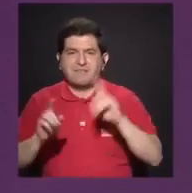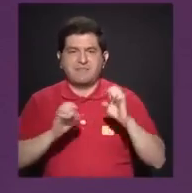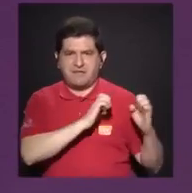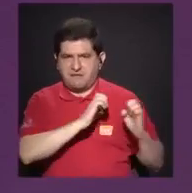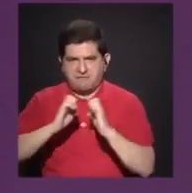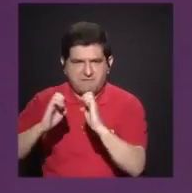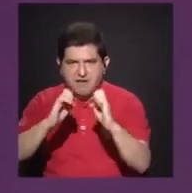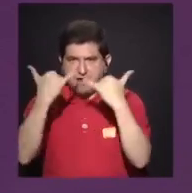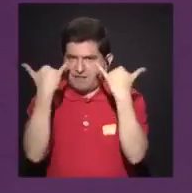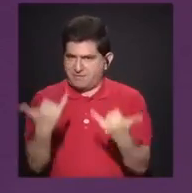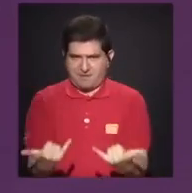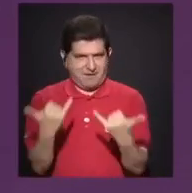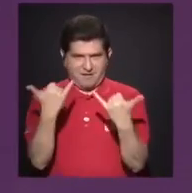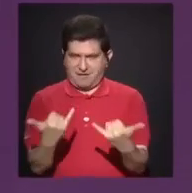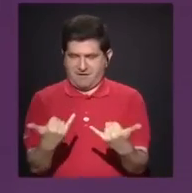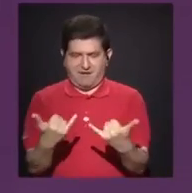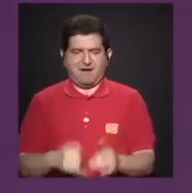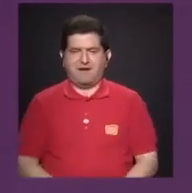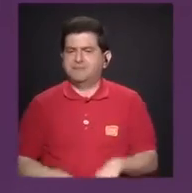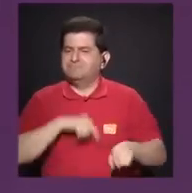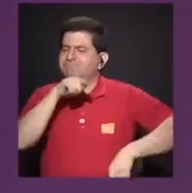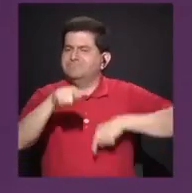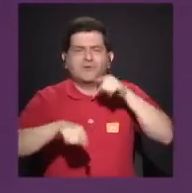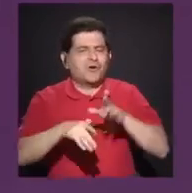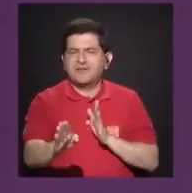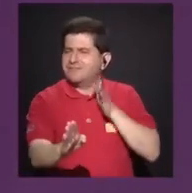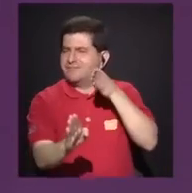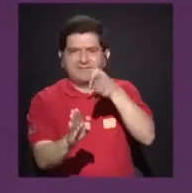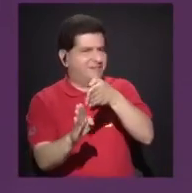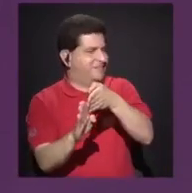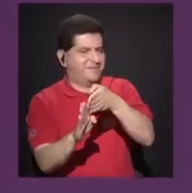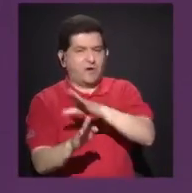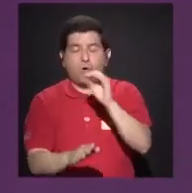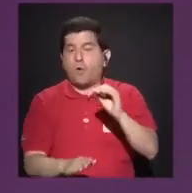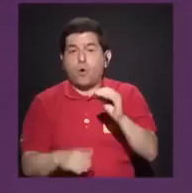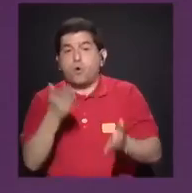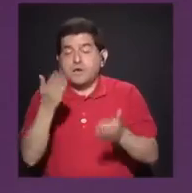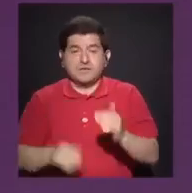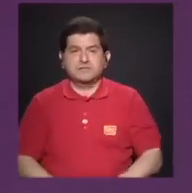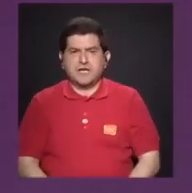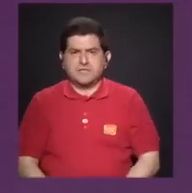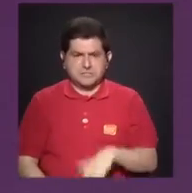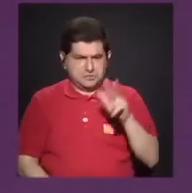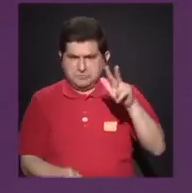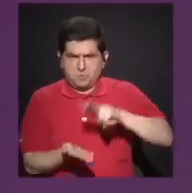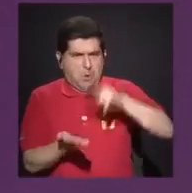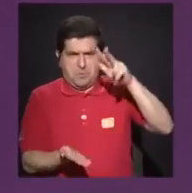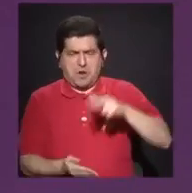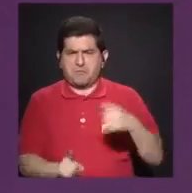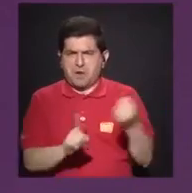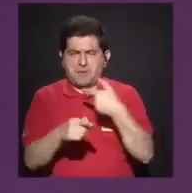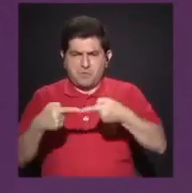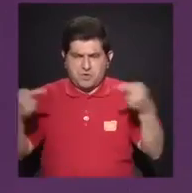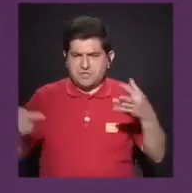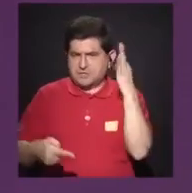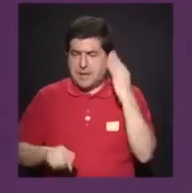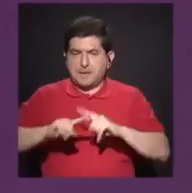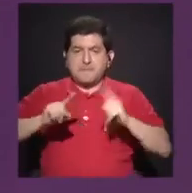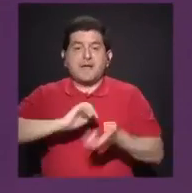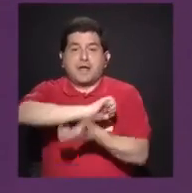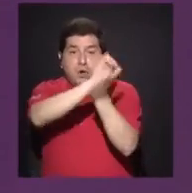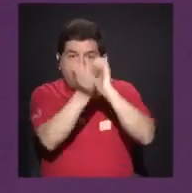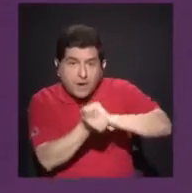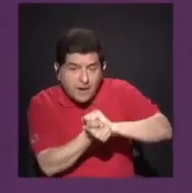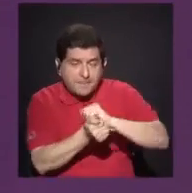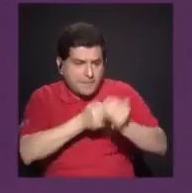estrategias que ya no son, que ya no critican directamente, o no, perdón, no avalan la violencia contra las mujeres, pero que le dan la vuelta al discurso.